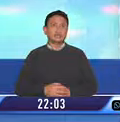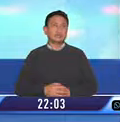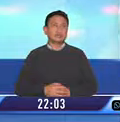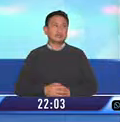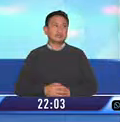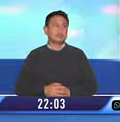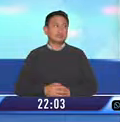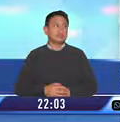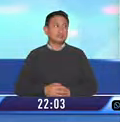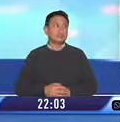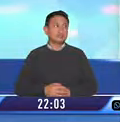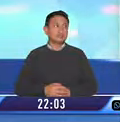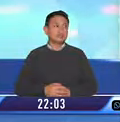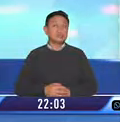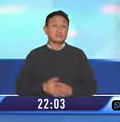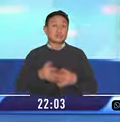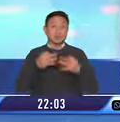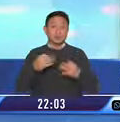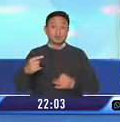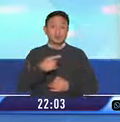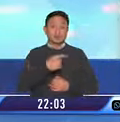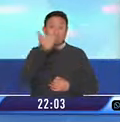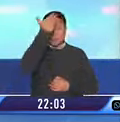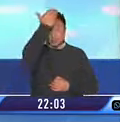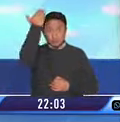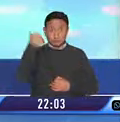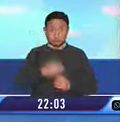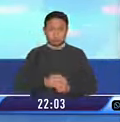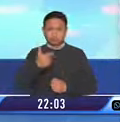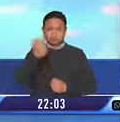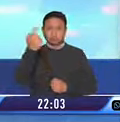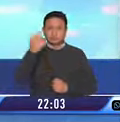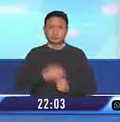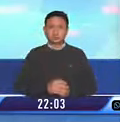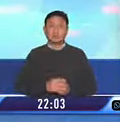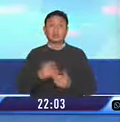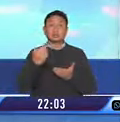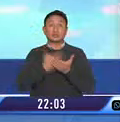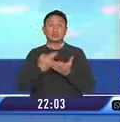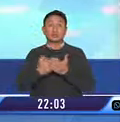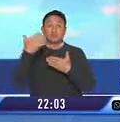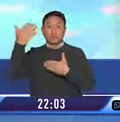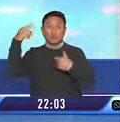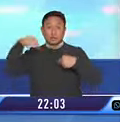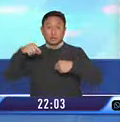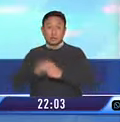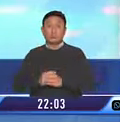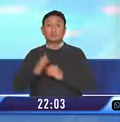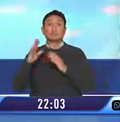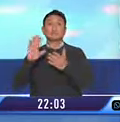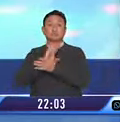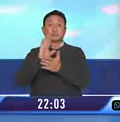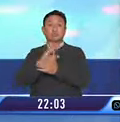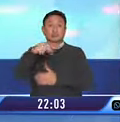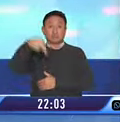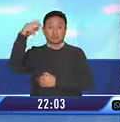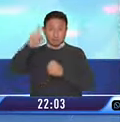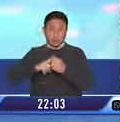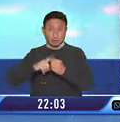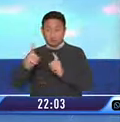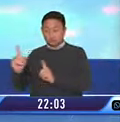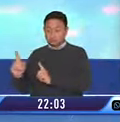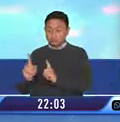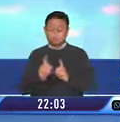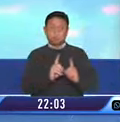Es el momento exacto del ataque armado a Fernando Villavicencio, quien salía de un mitin político realizado en un colegio del norte de la capital de la